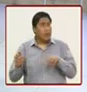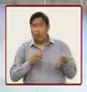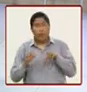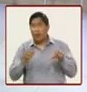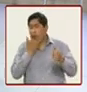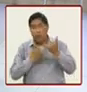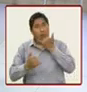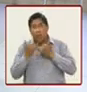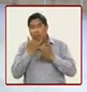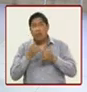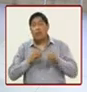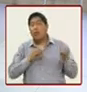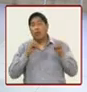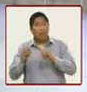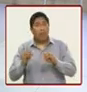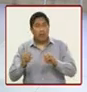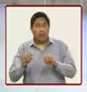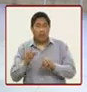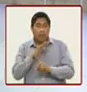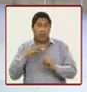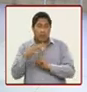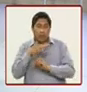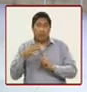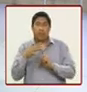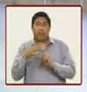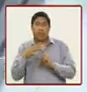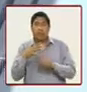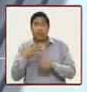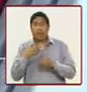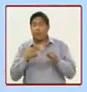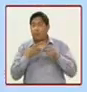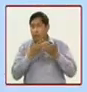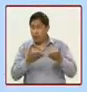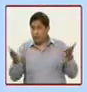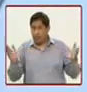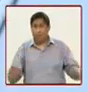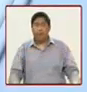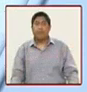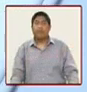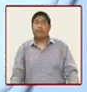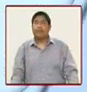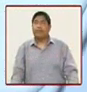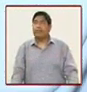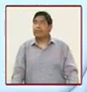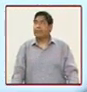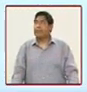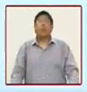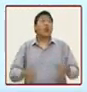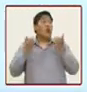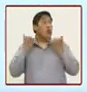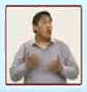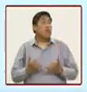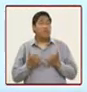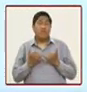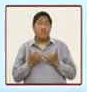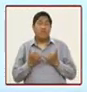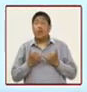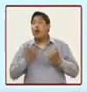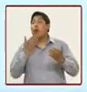todo de estabilización de esta zona, porque como escuchábamos, son muy recurrentes por el desborde de ríos y las lluvias que se registran. Hoy recibimos